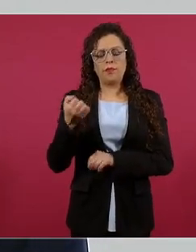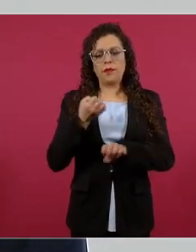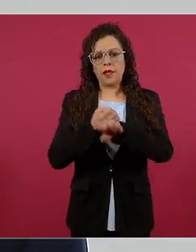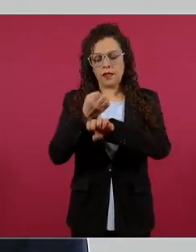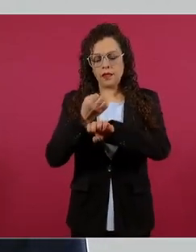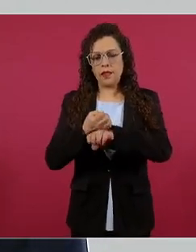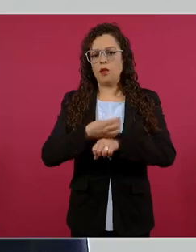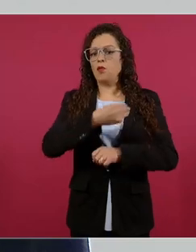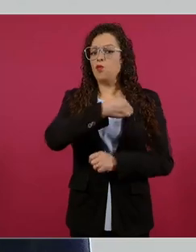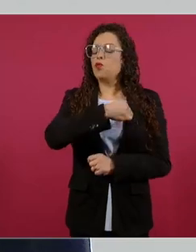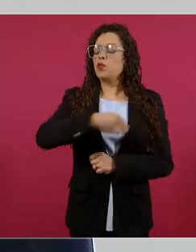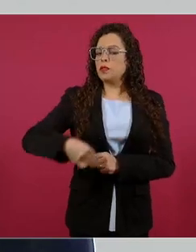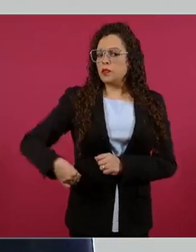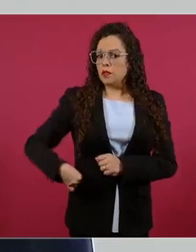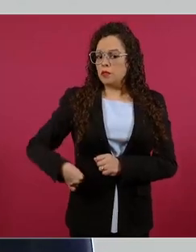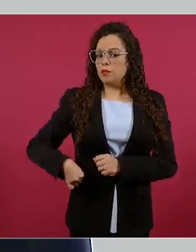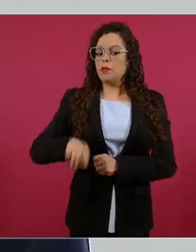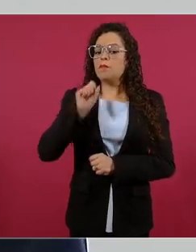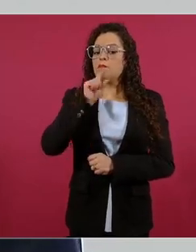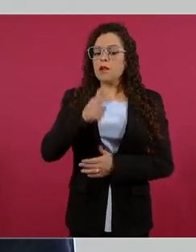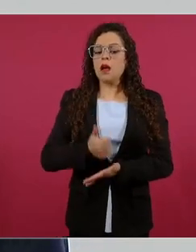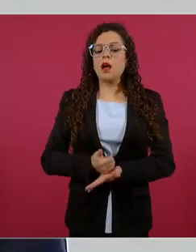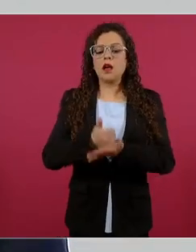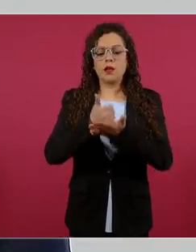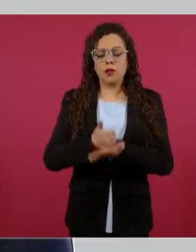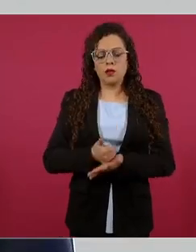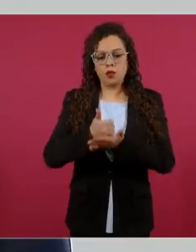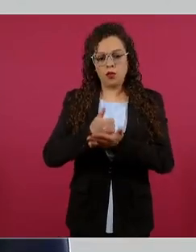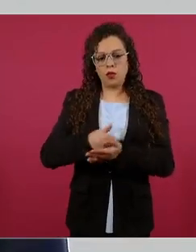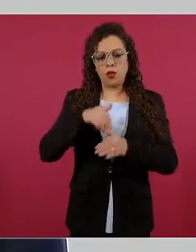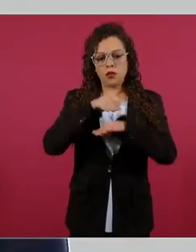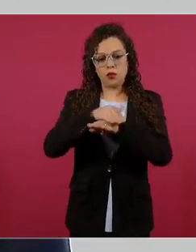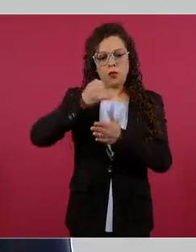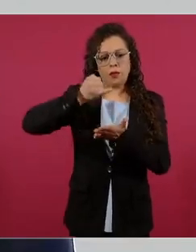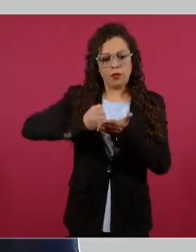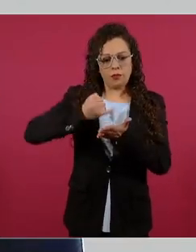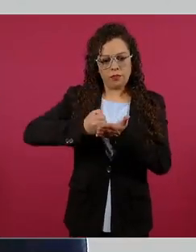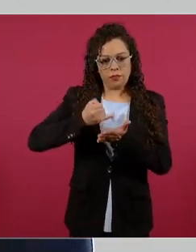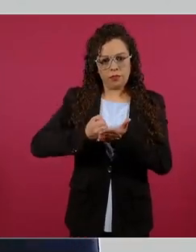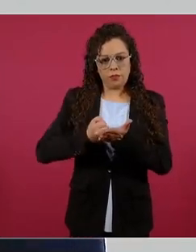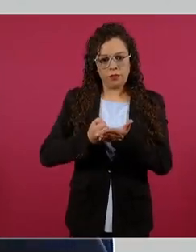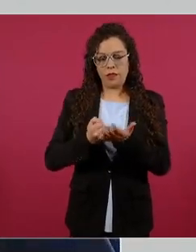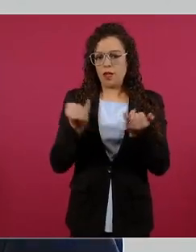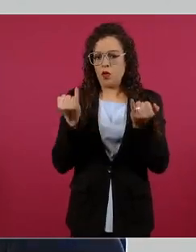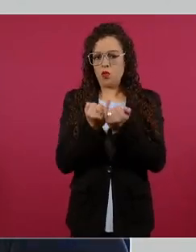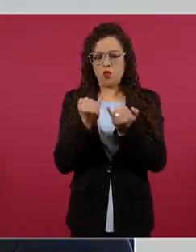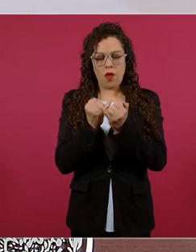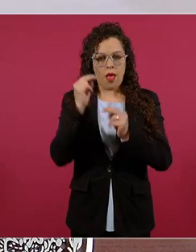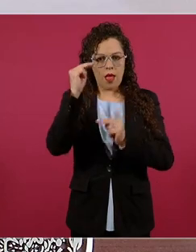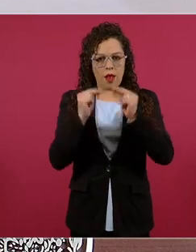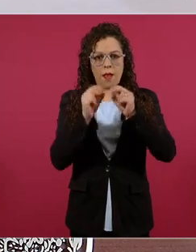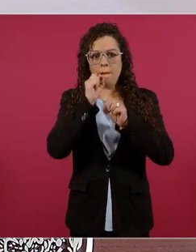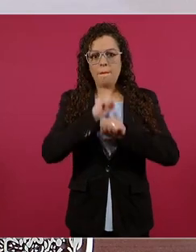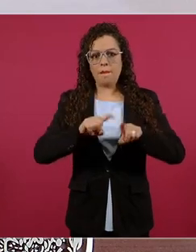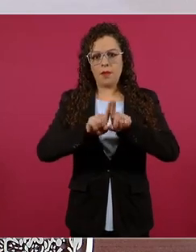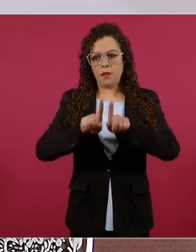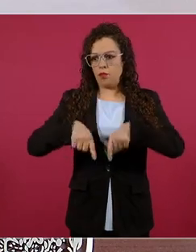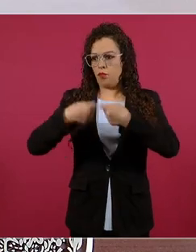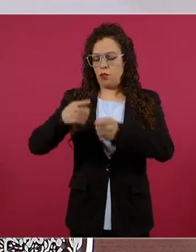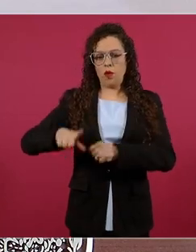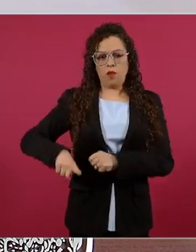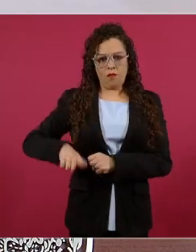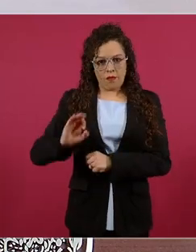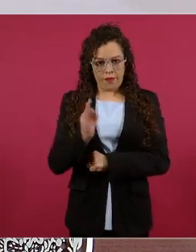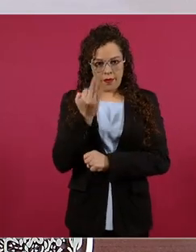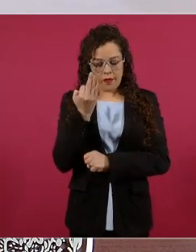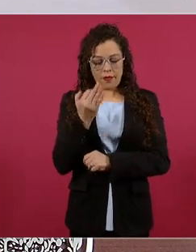municipios nos van a apoyar con darle incentivos fiscales al mismo nivel que los está dando la federación. La siguiente, por favor.